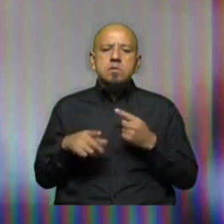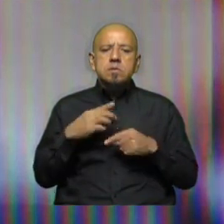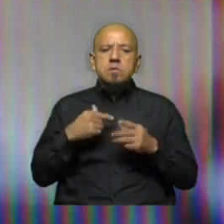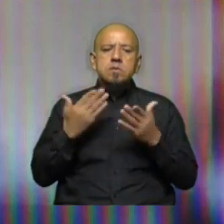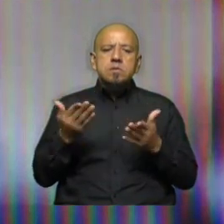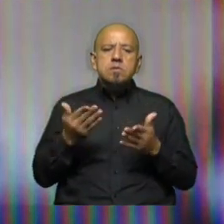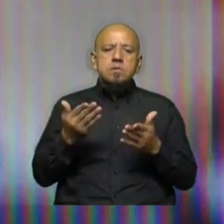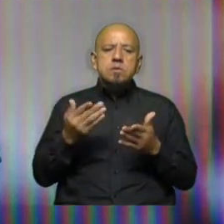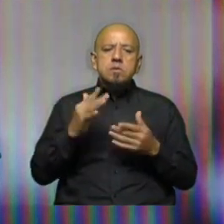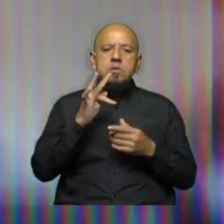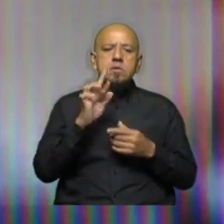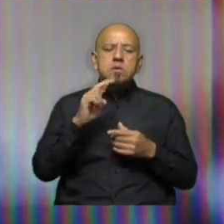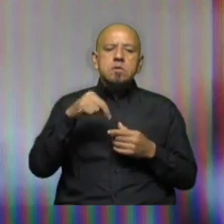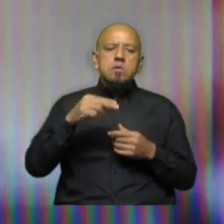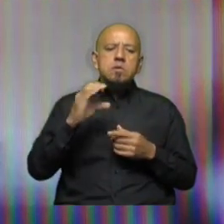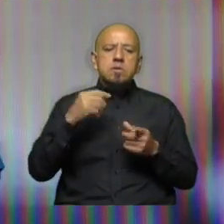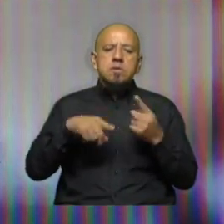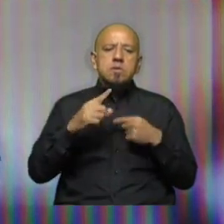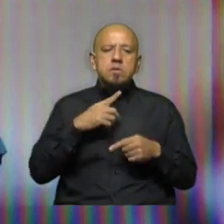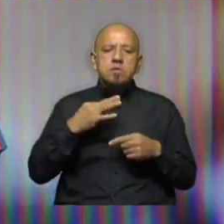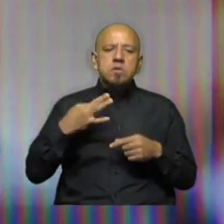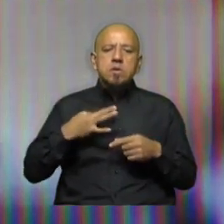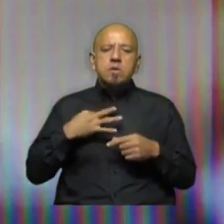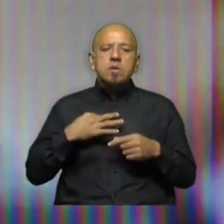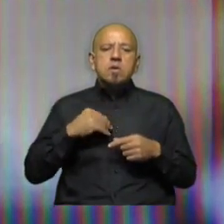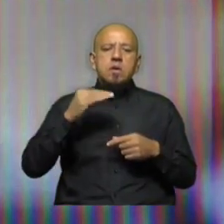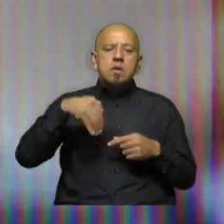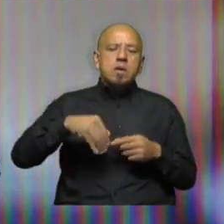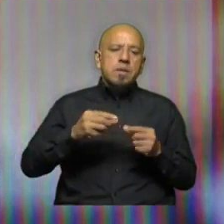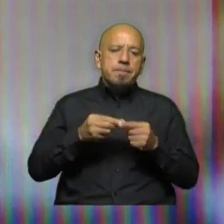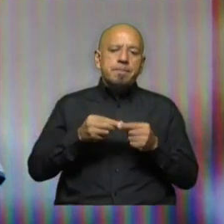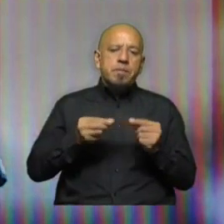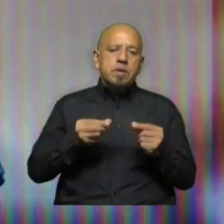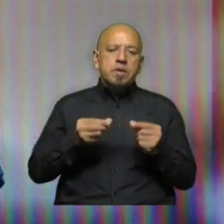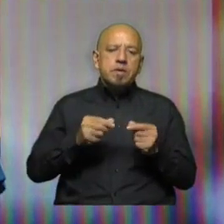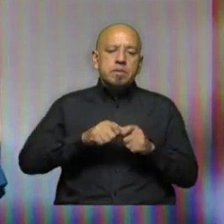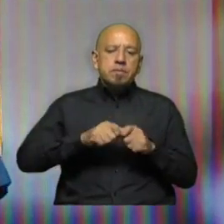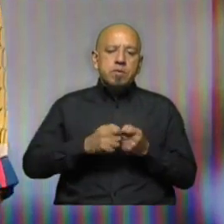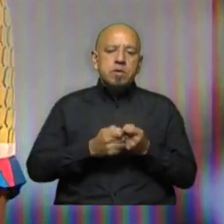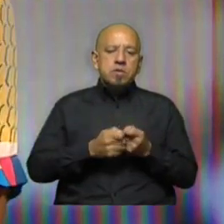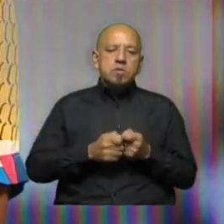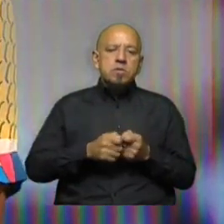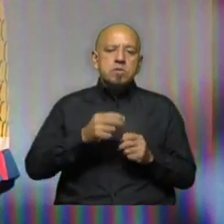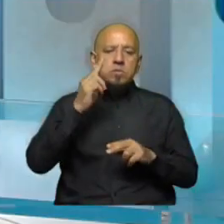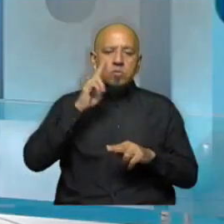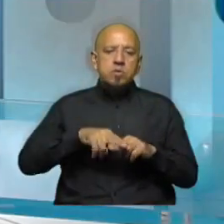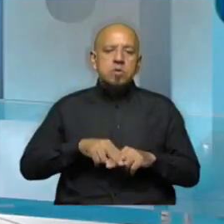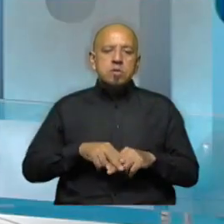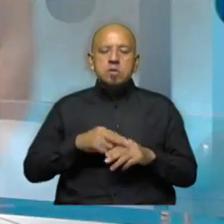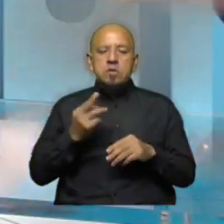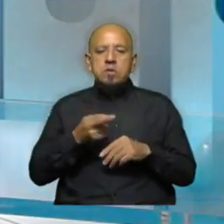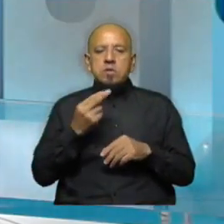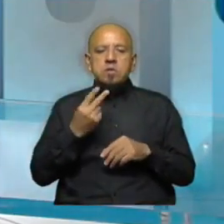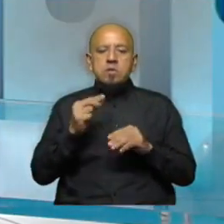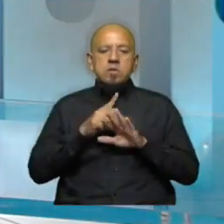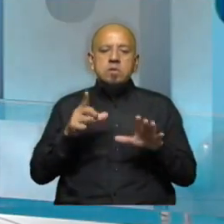mejillones y una vida disipada. Esas son como las cosas que empiezan a jugar en esa muerte misteriosa. Teorías. 27 años.